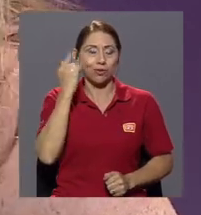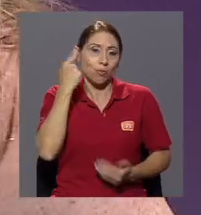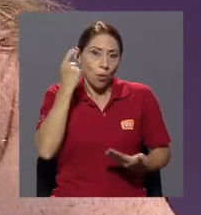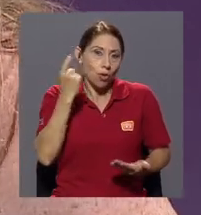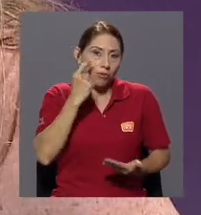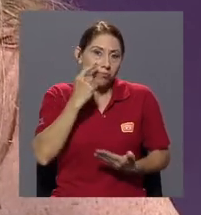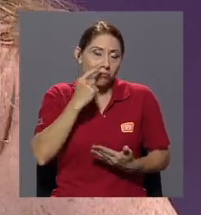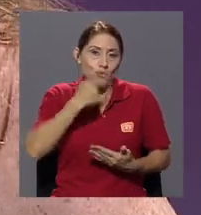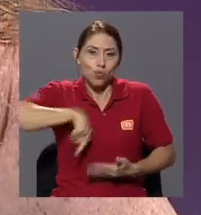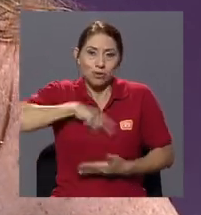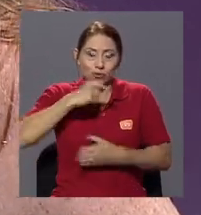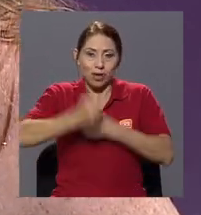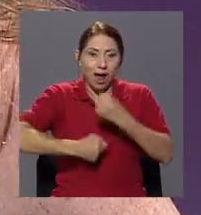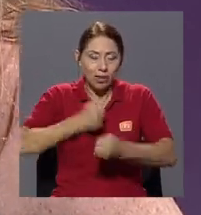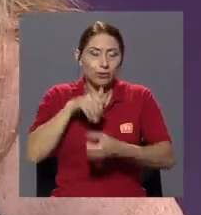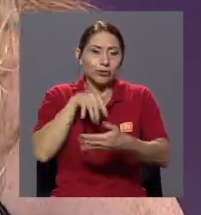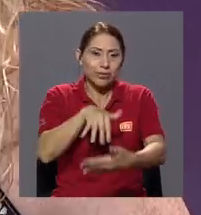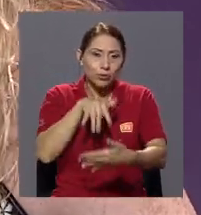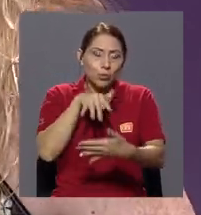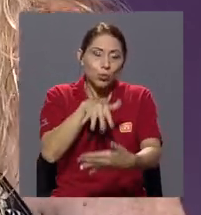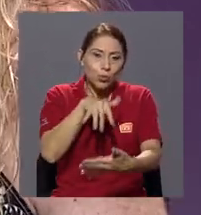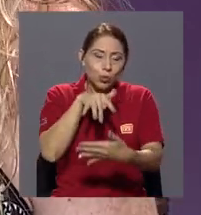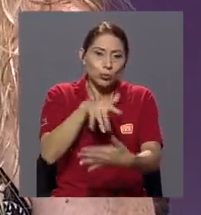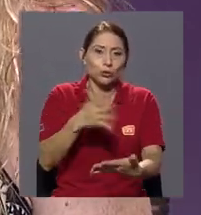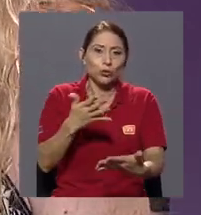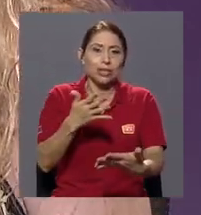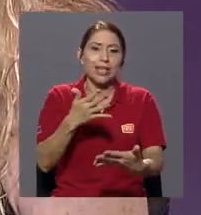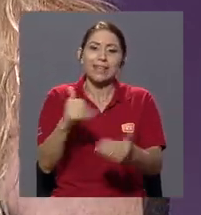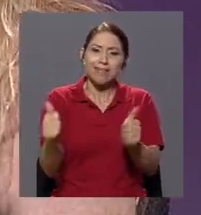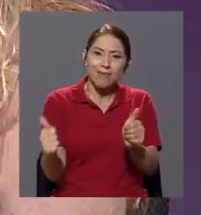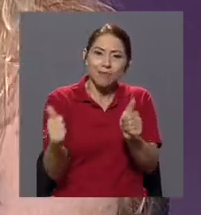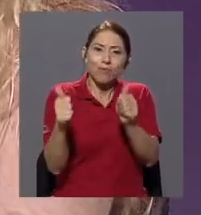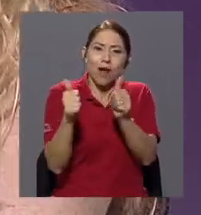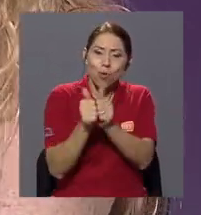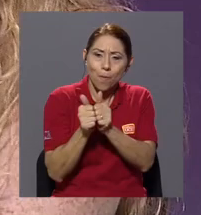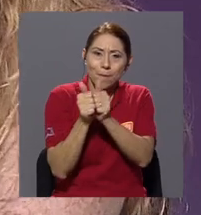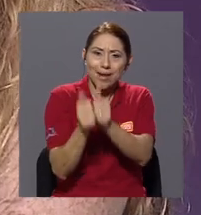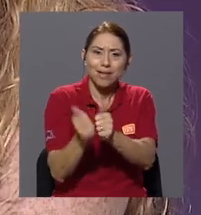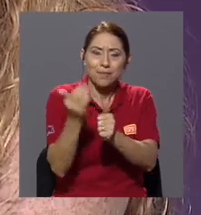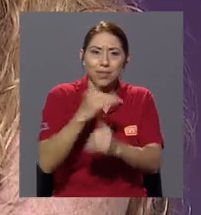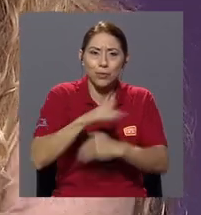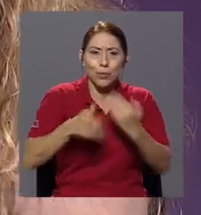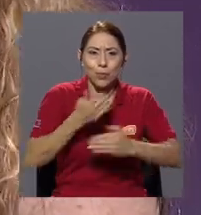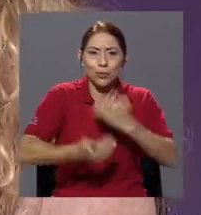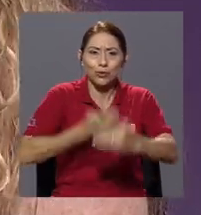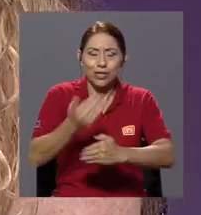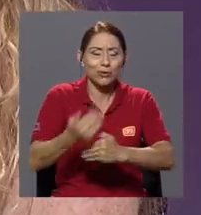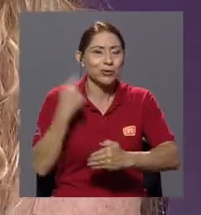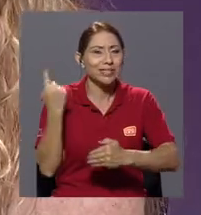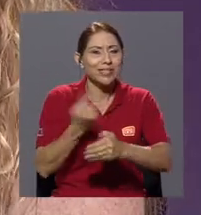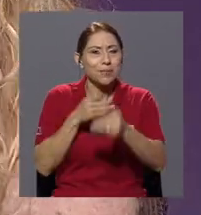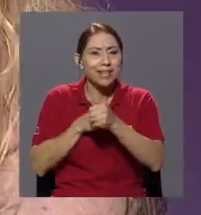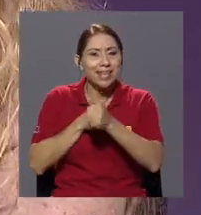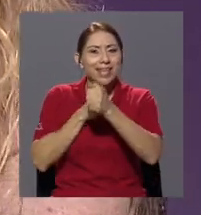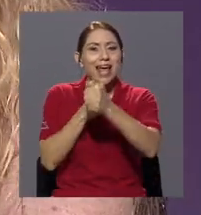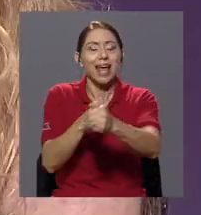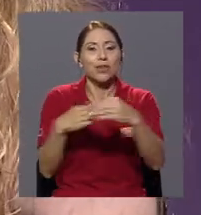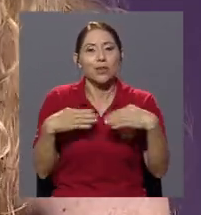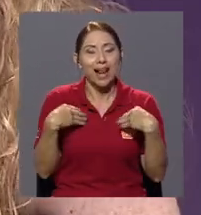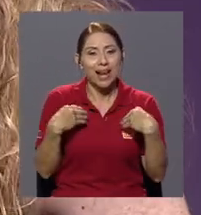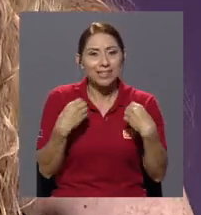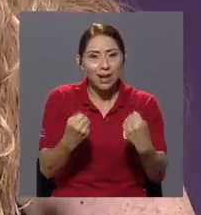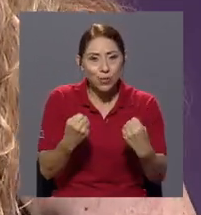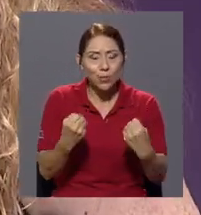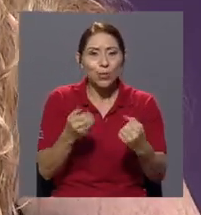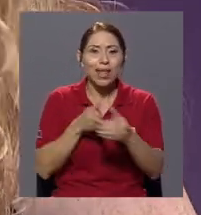nuestros años de estudios verdad y dar un acompañamiento durante todo este proceso guiando la siempre hacia la salud